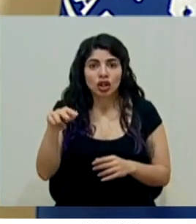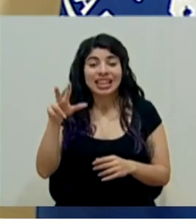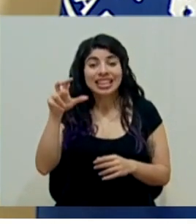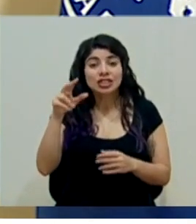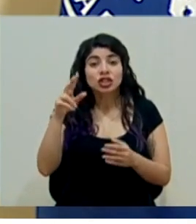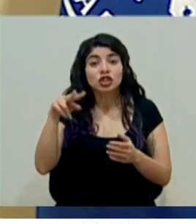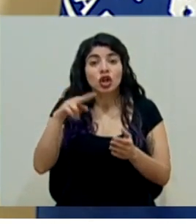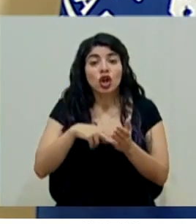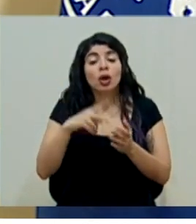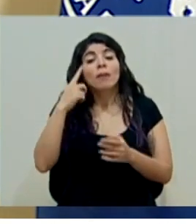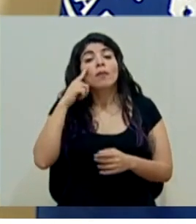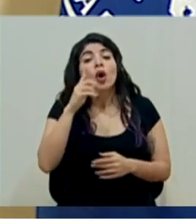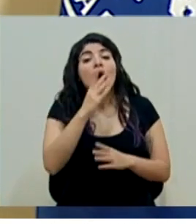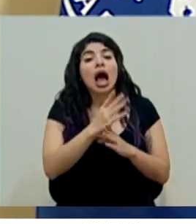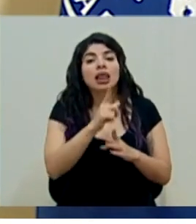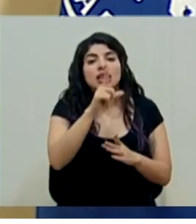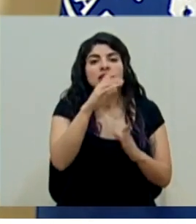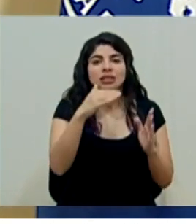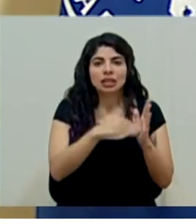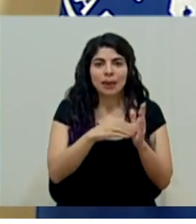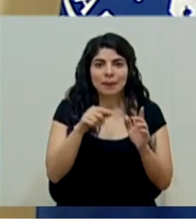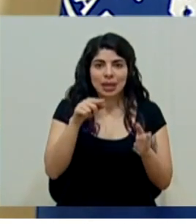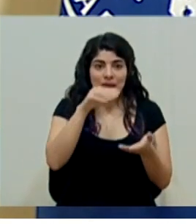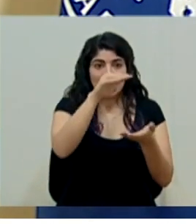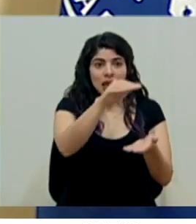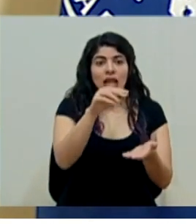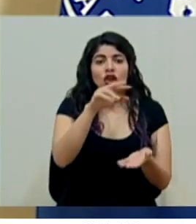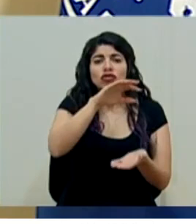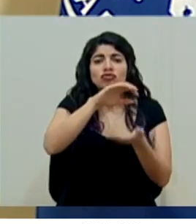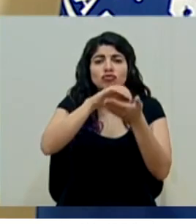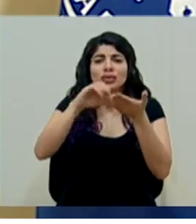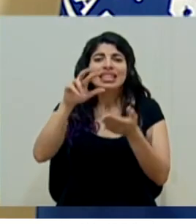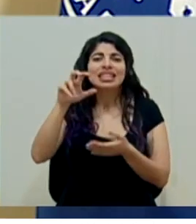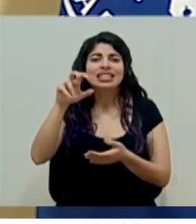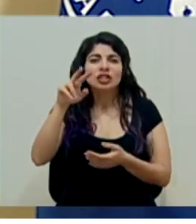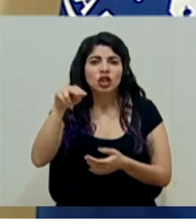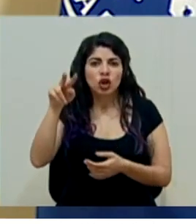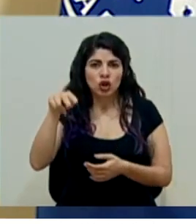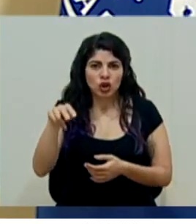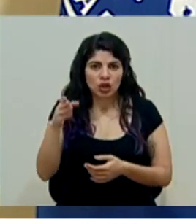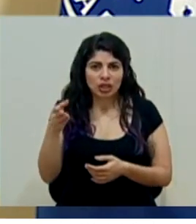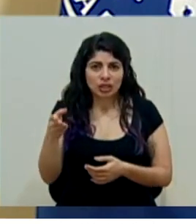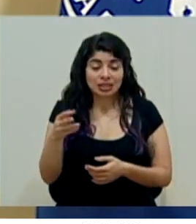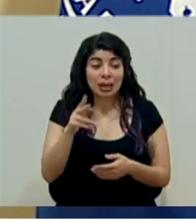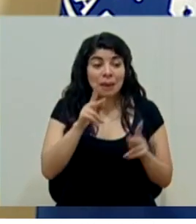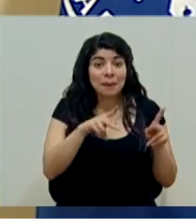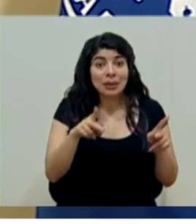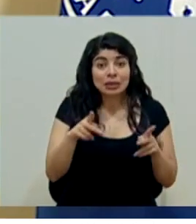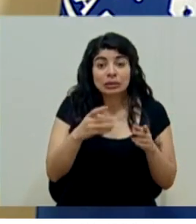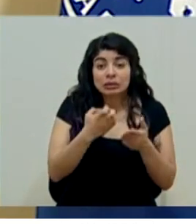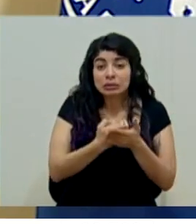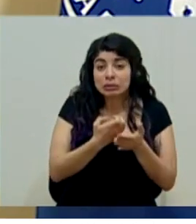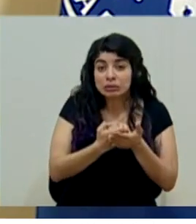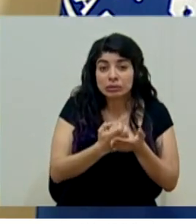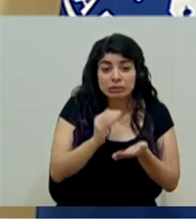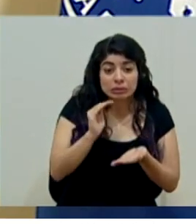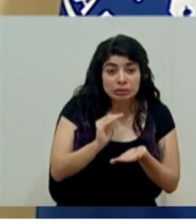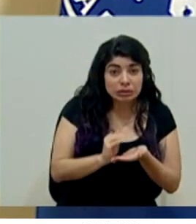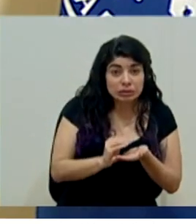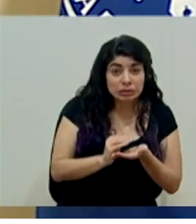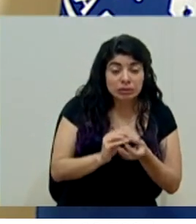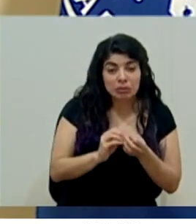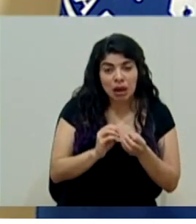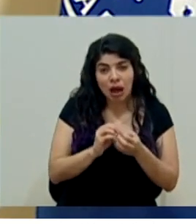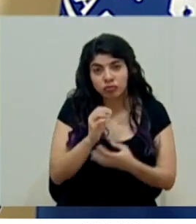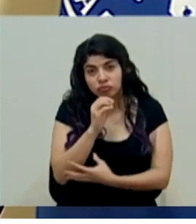300 colones. E incluso para la gente más de menores ingresos, como hay